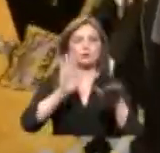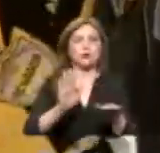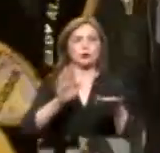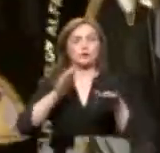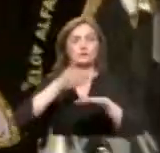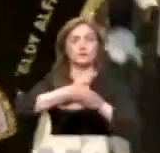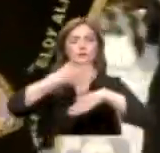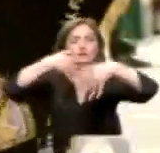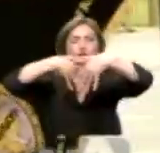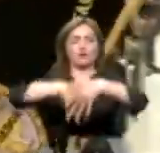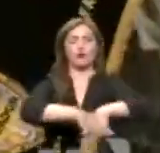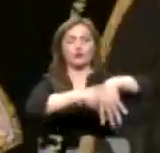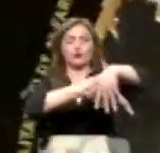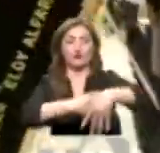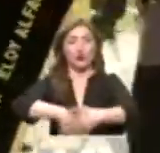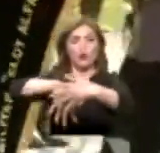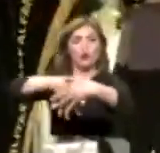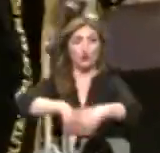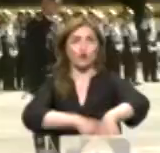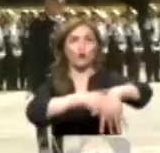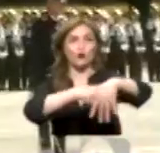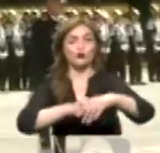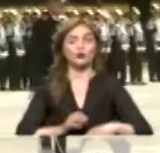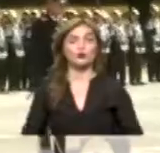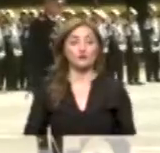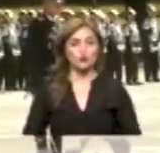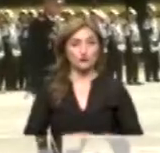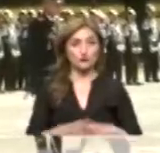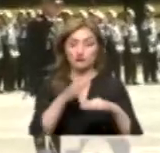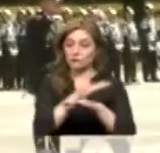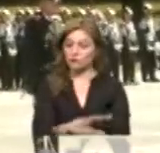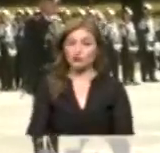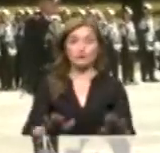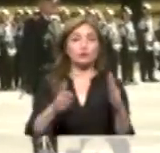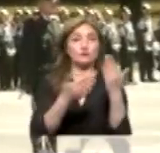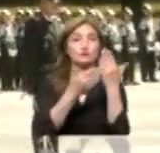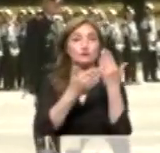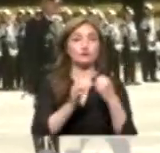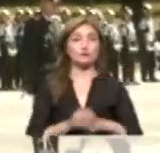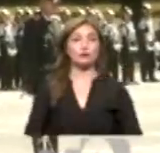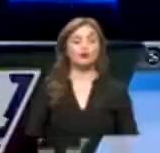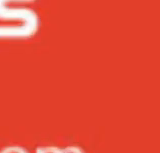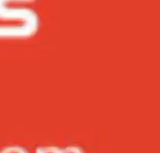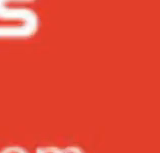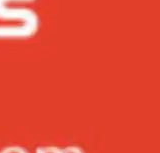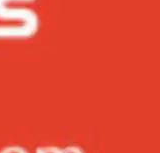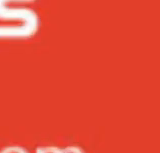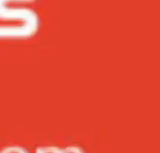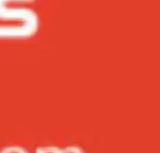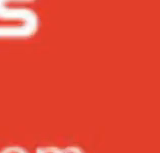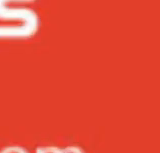desfile militar para cerrar esta ceremonia. En Quito, Freddy Paredes, 24 horas.